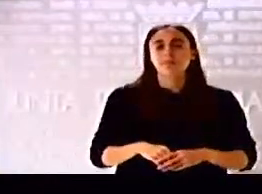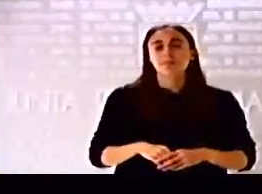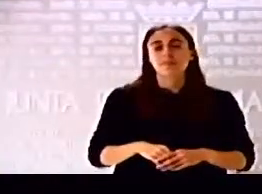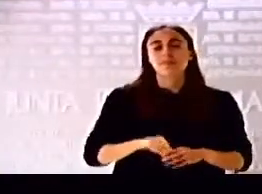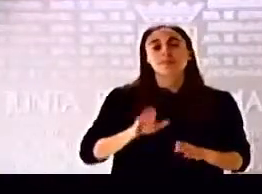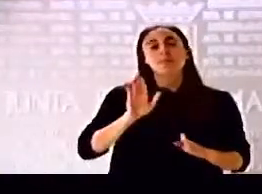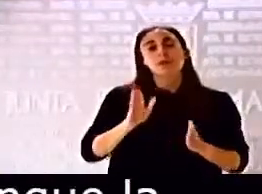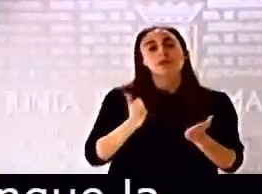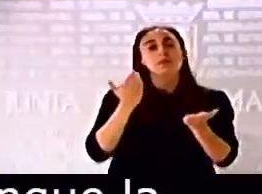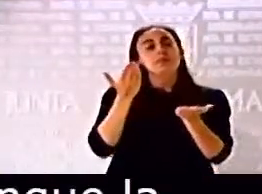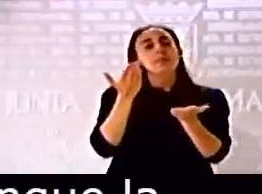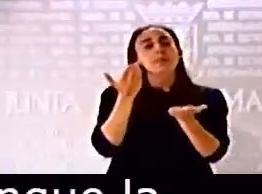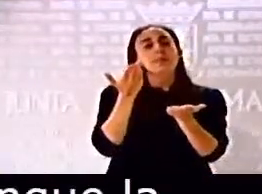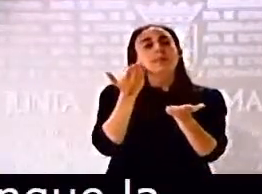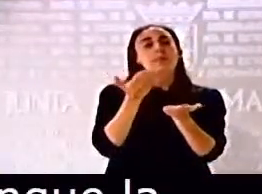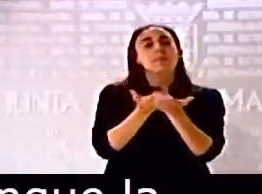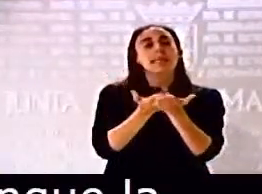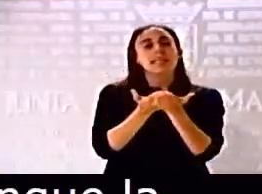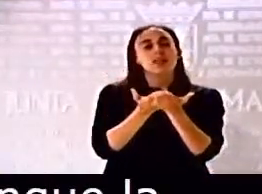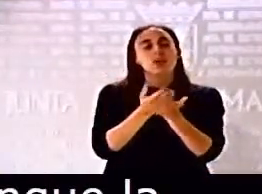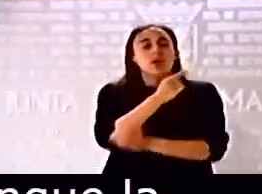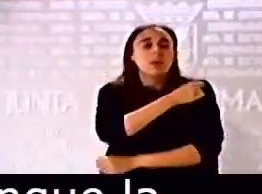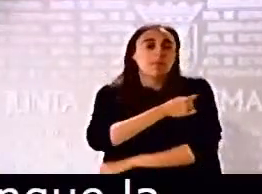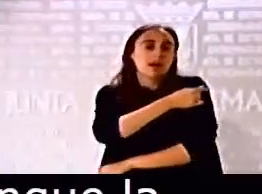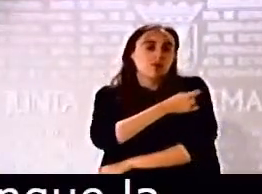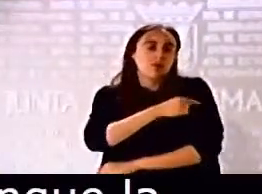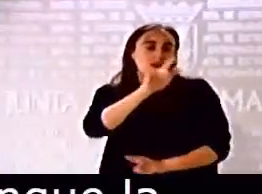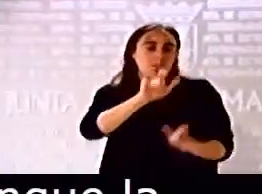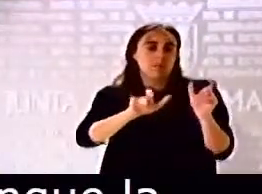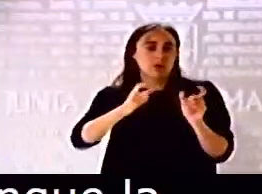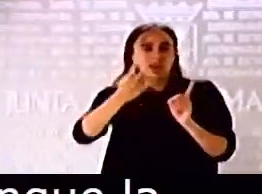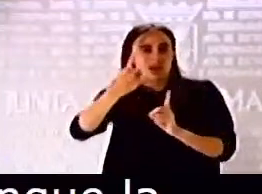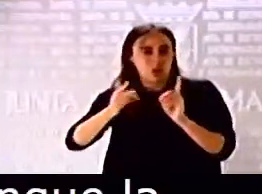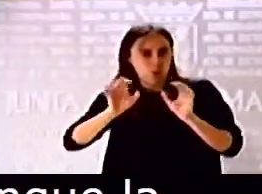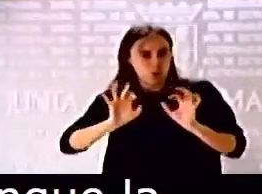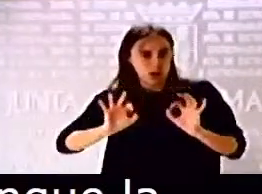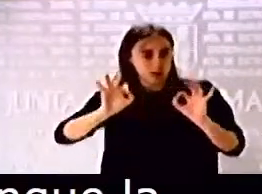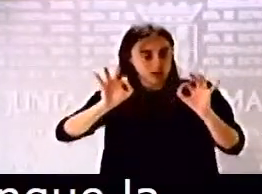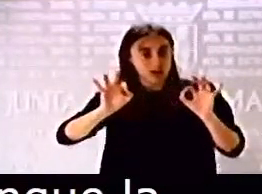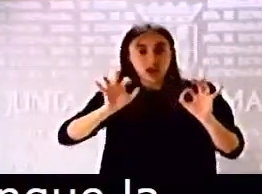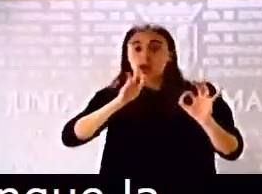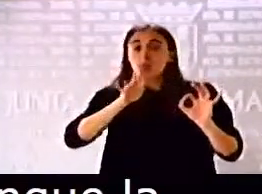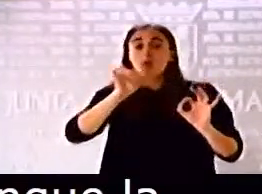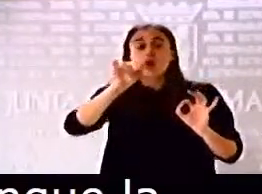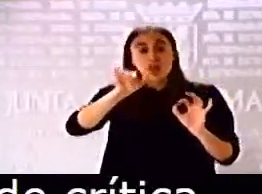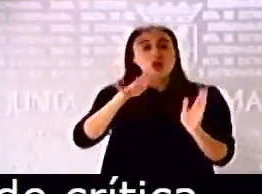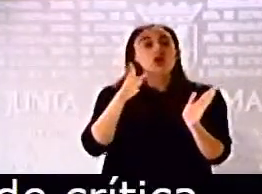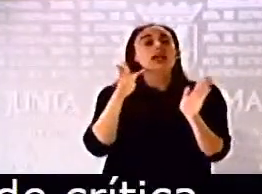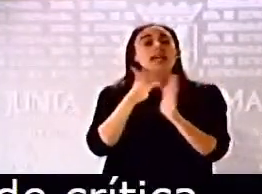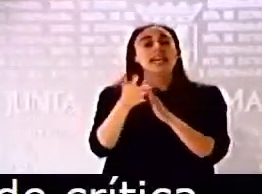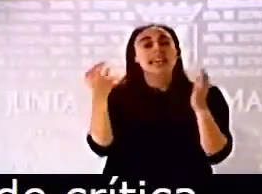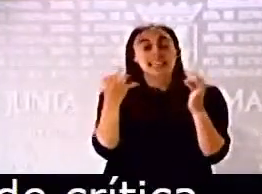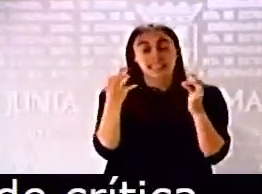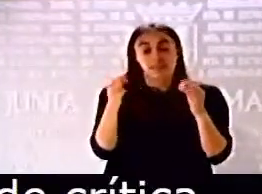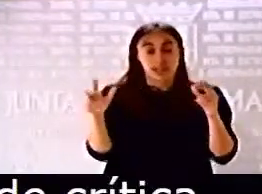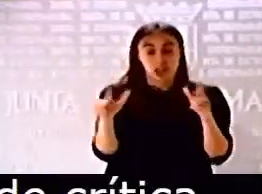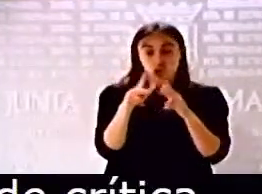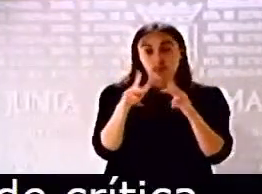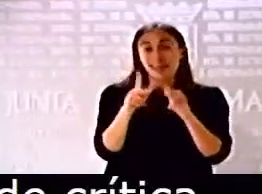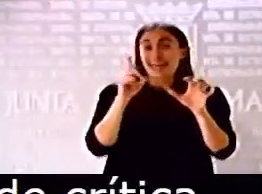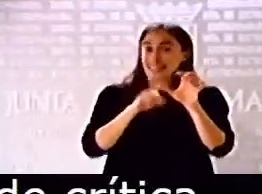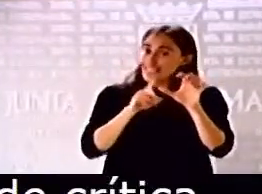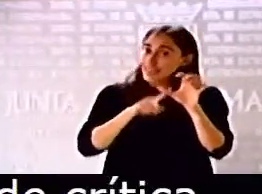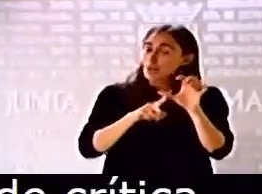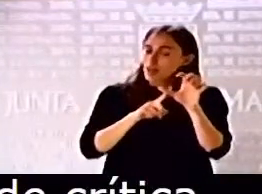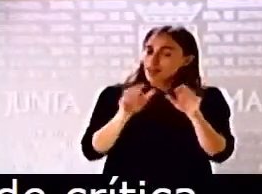solicitando la vacunación de determinadas personas, porque eso habla de que la sociedad extremeña cree en la